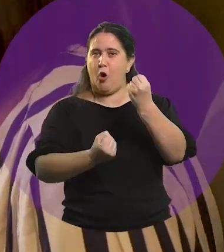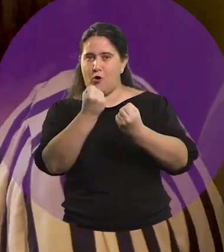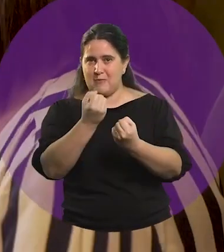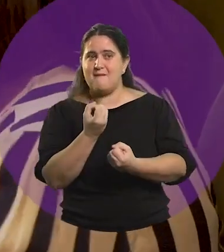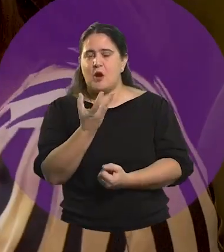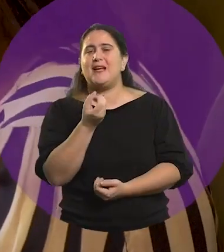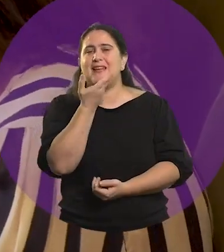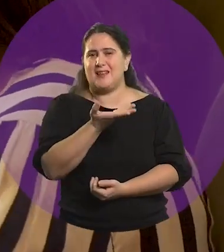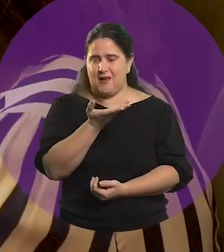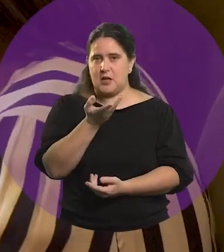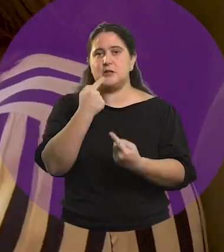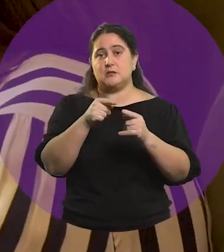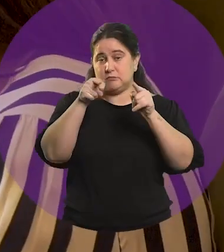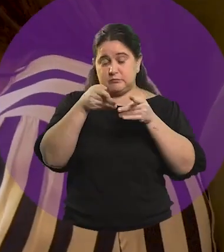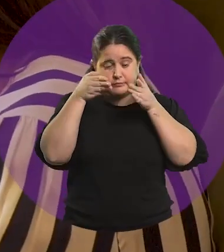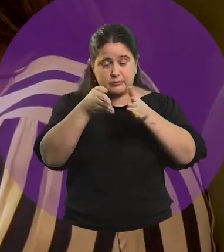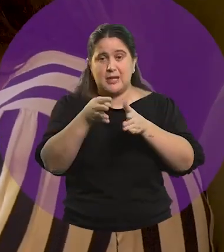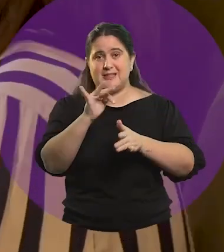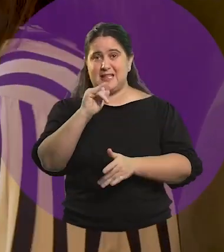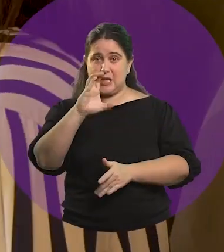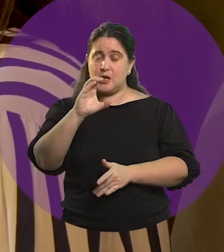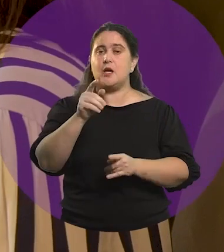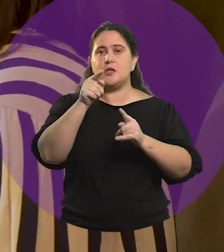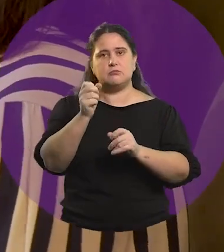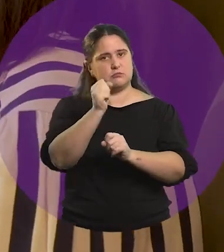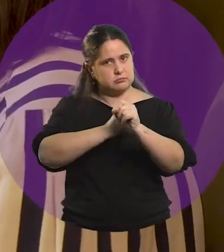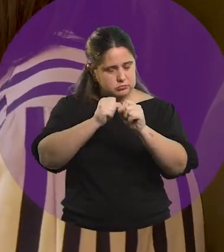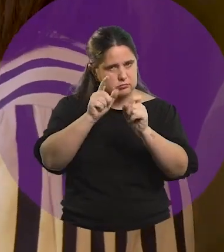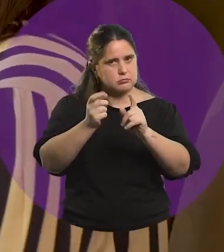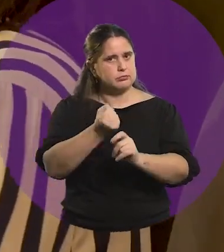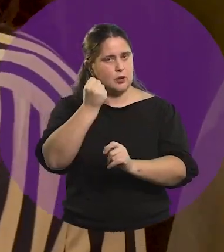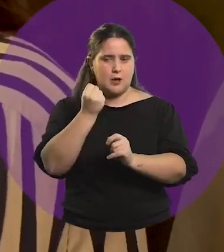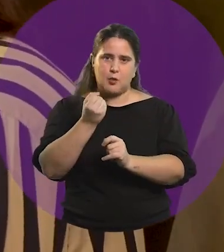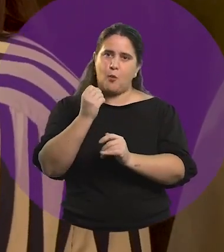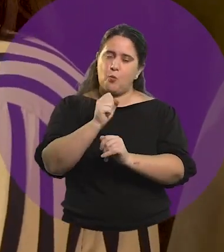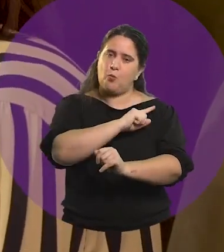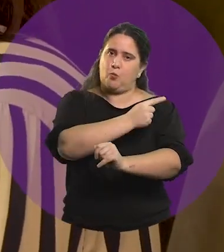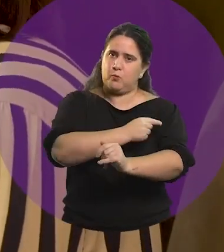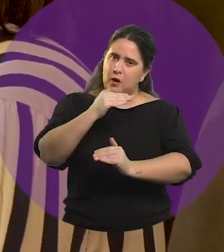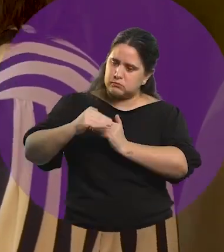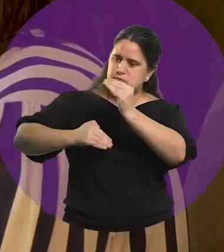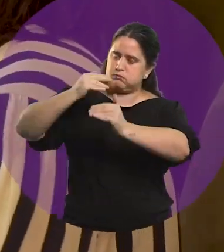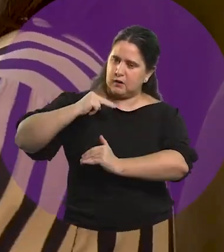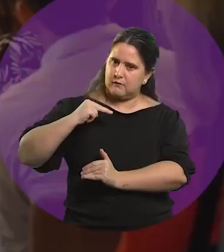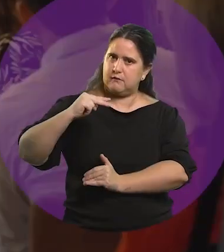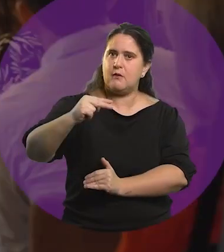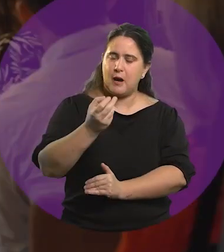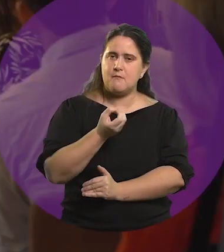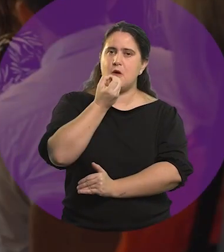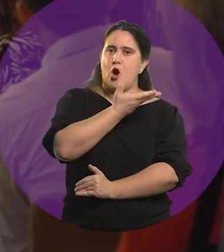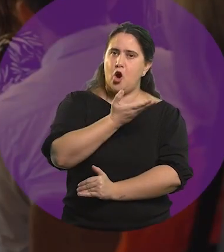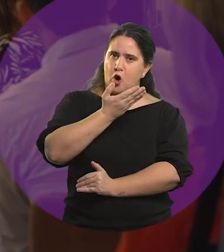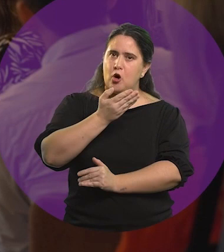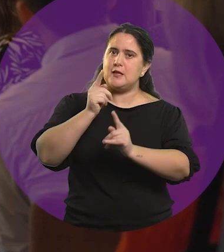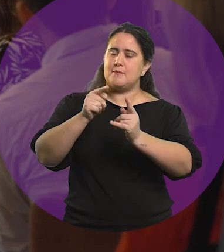económicos. El área de las TICs y de STEM en particular tiene un potencial muy fuerte para avanzar el desarrollo sostenible, para